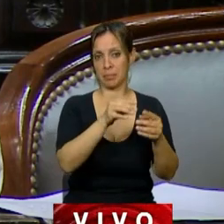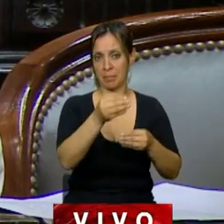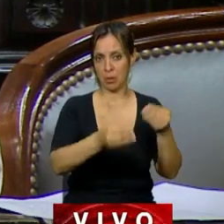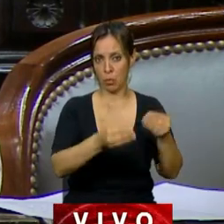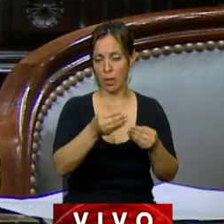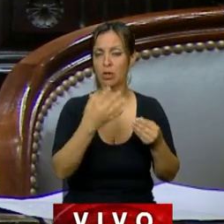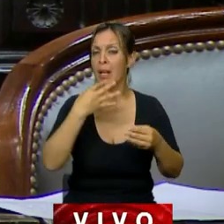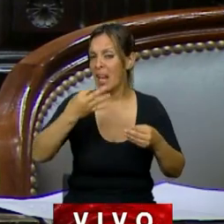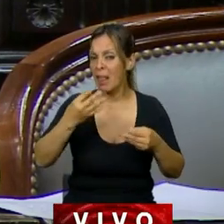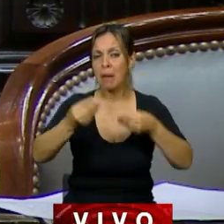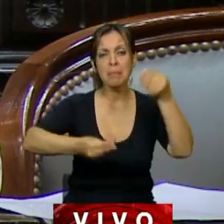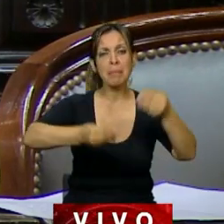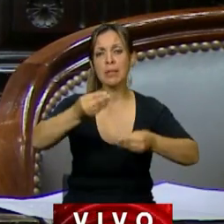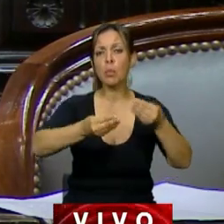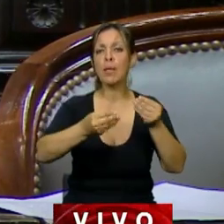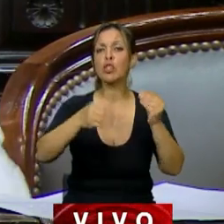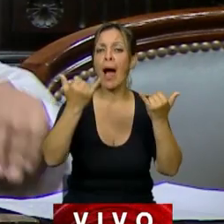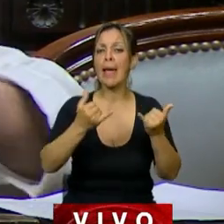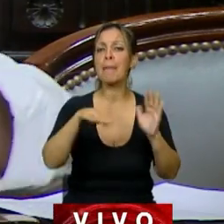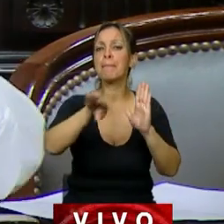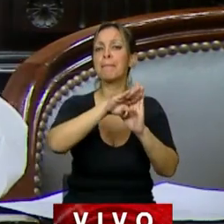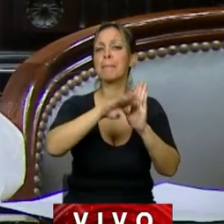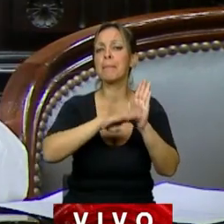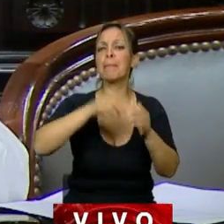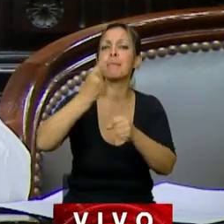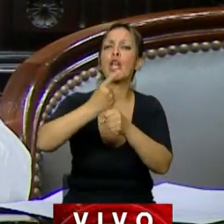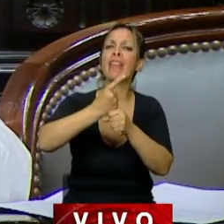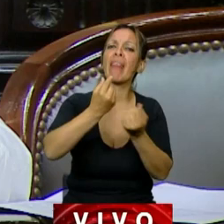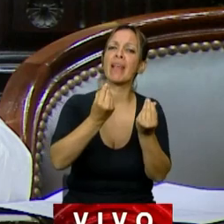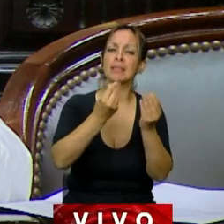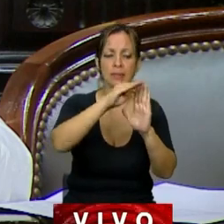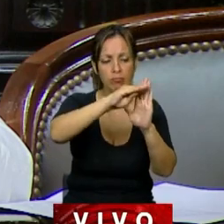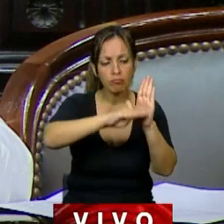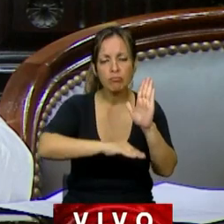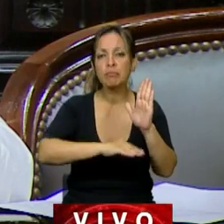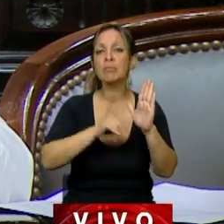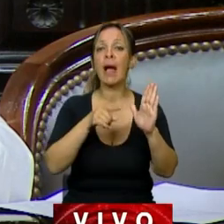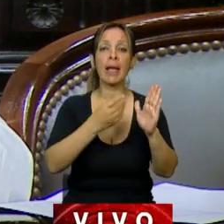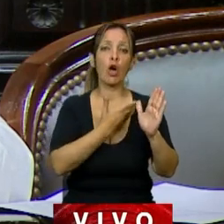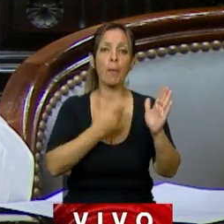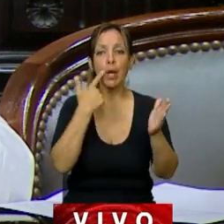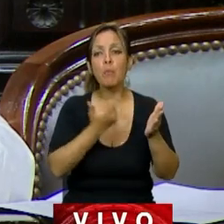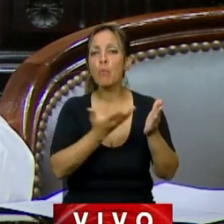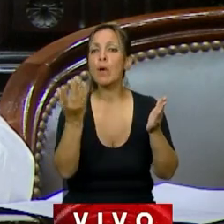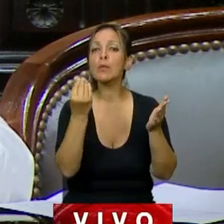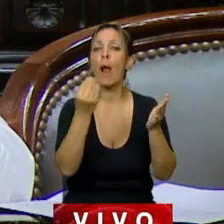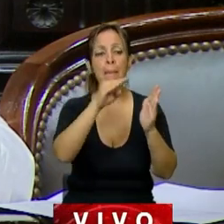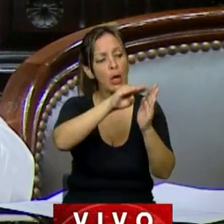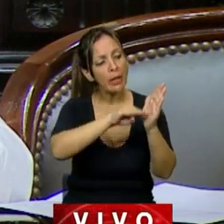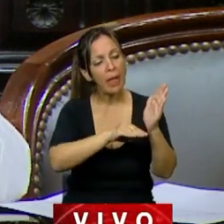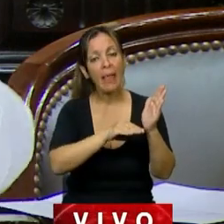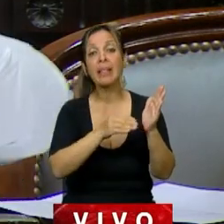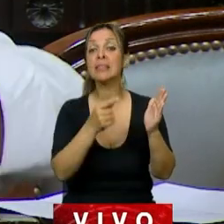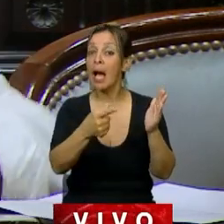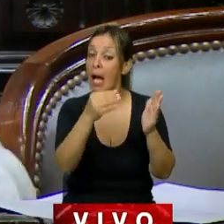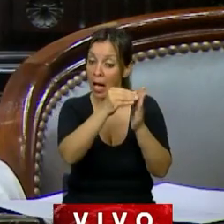el presupuesto es un conjunto de prioridades donde el gobierno establece sus prioridades y a través de sus prioridades nosotros